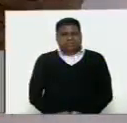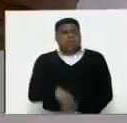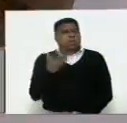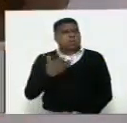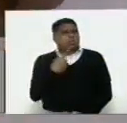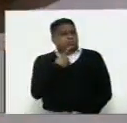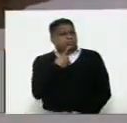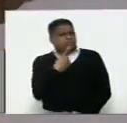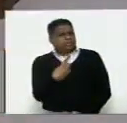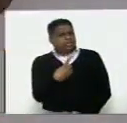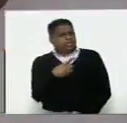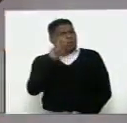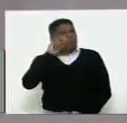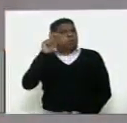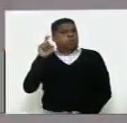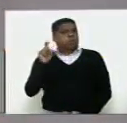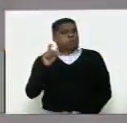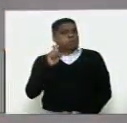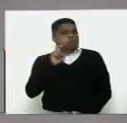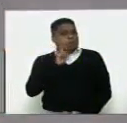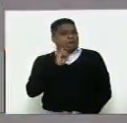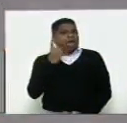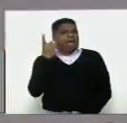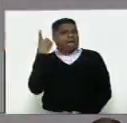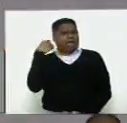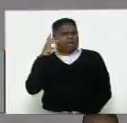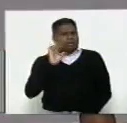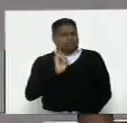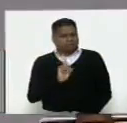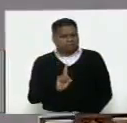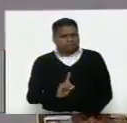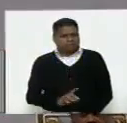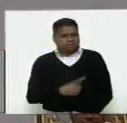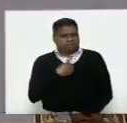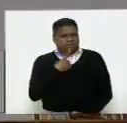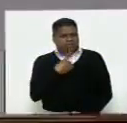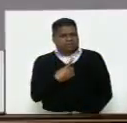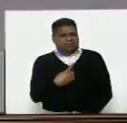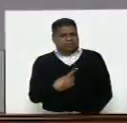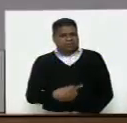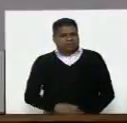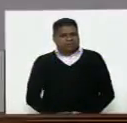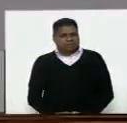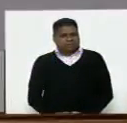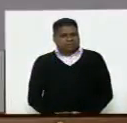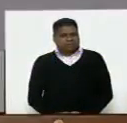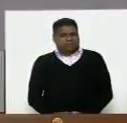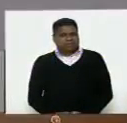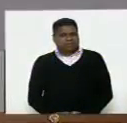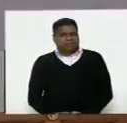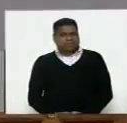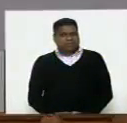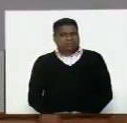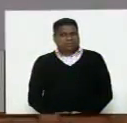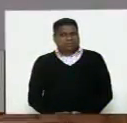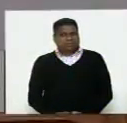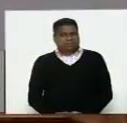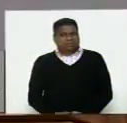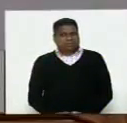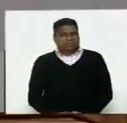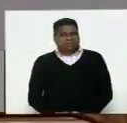dijeron embarazada que le dijera a su esposo que se